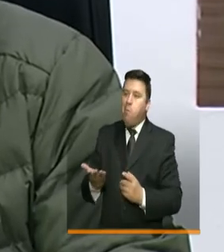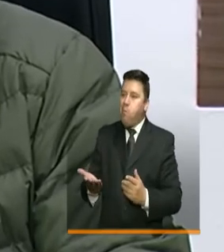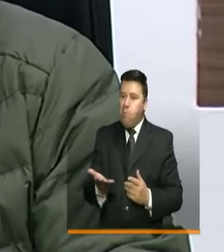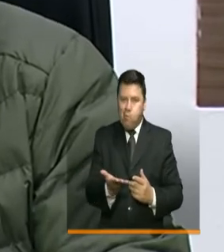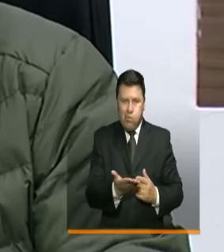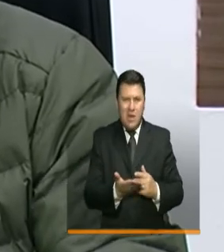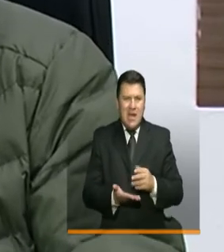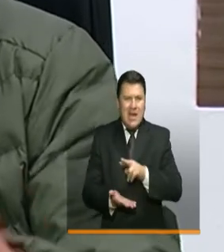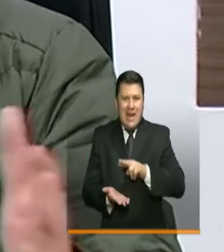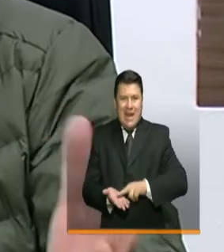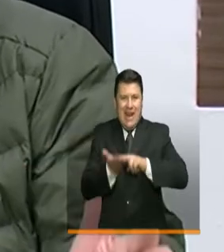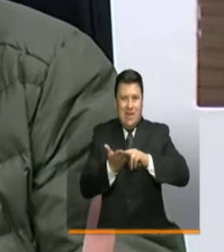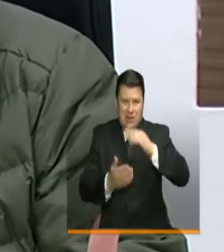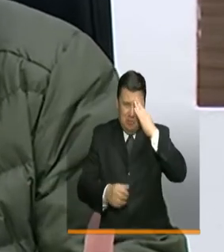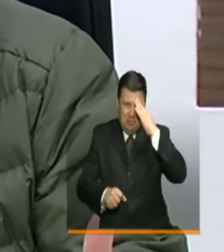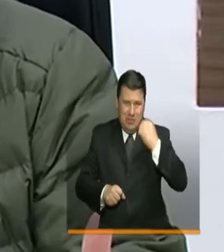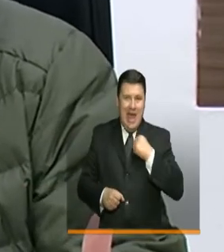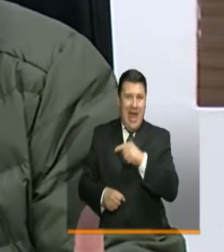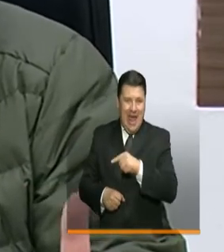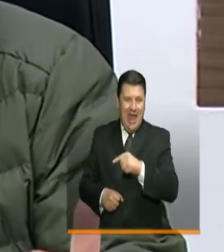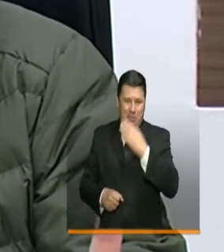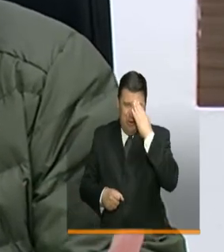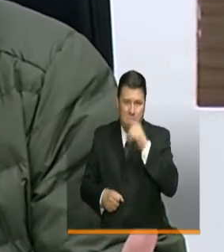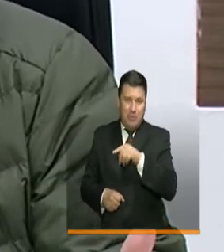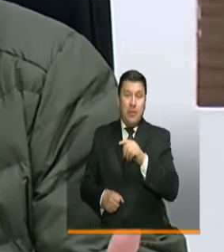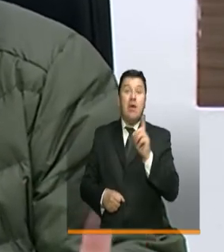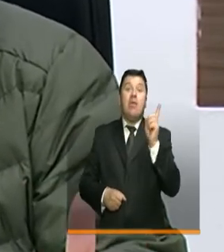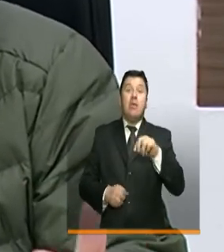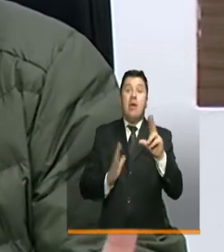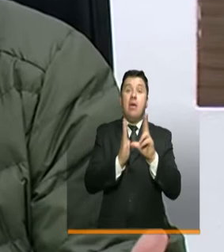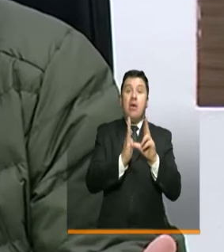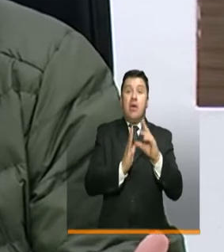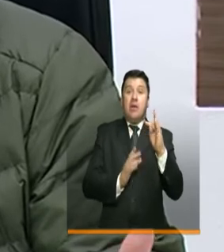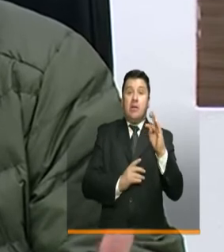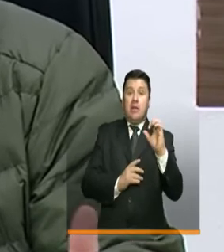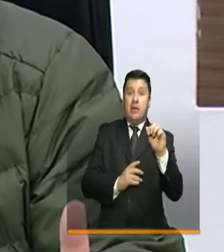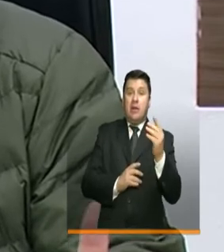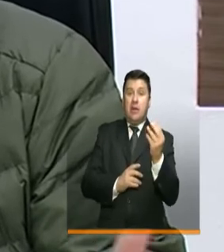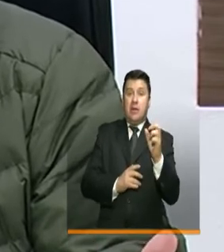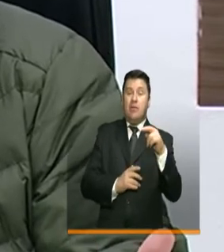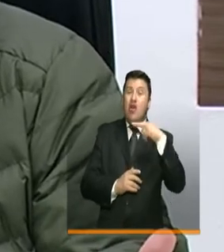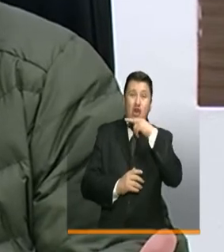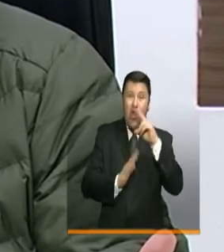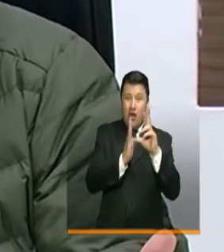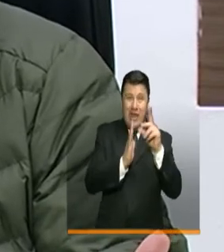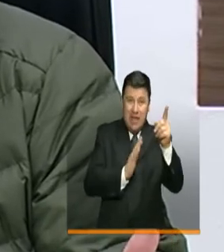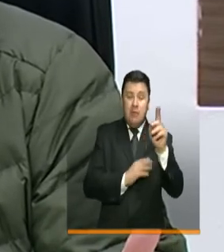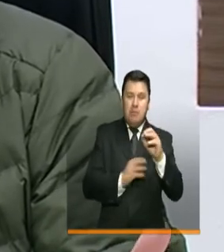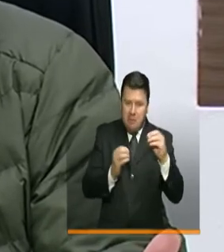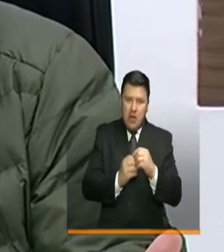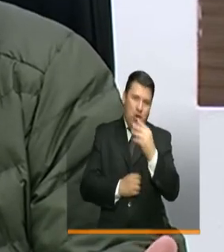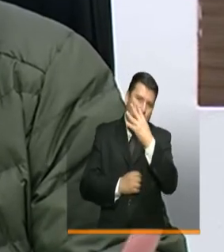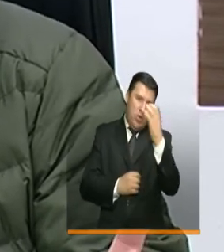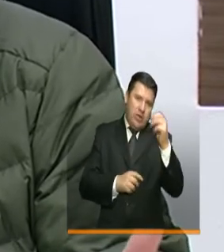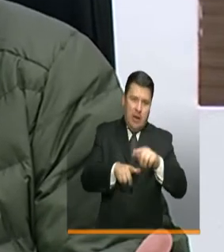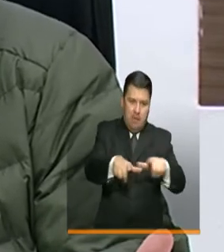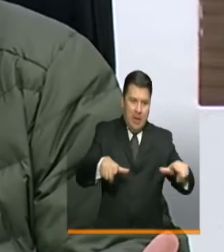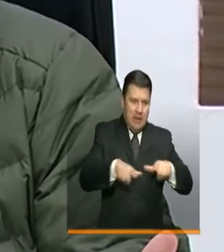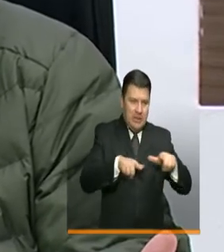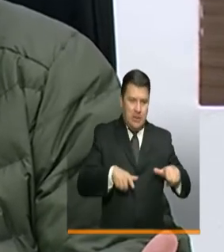de Rehabilitación Inclusiva. Y el Hotel Tequendama va a poner a la disposición 400 habitaciones que